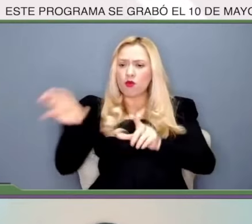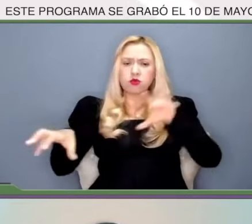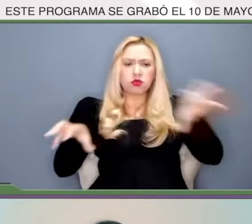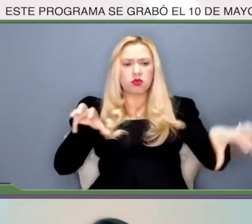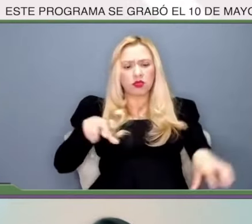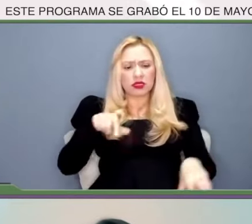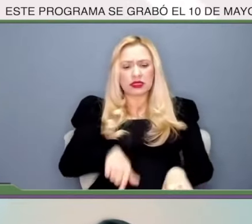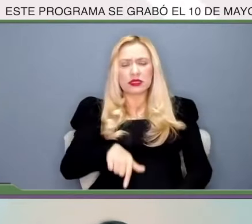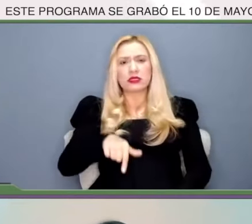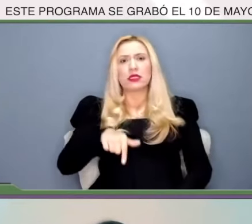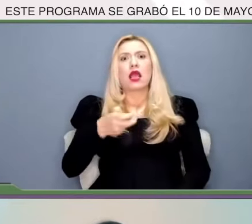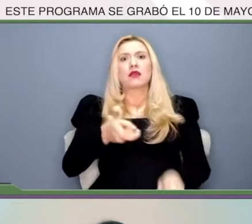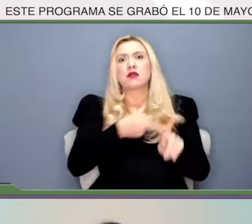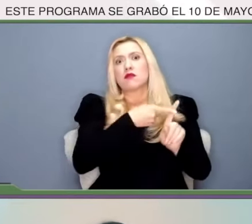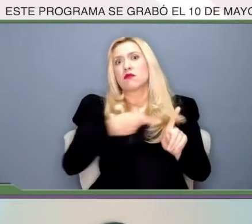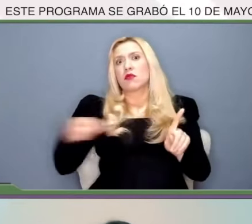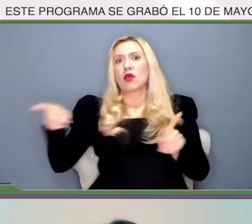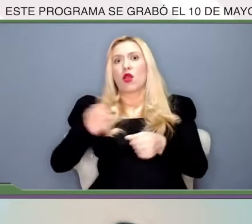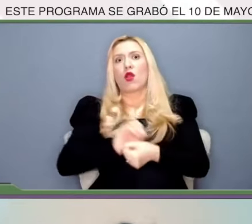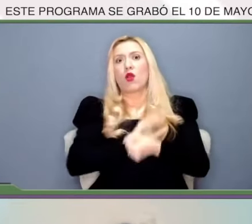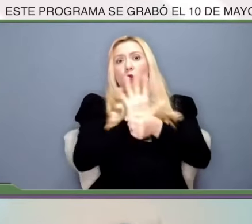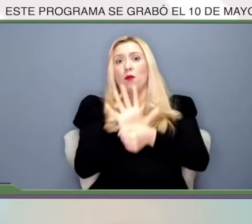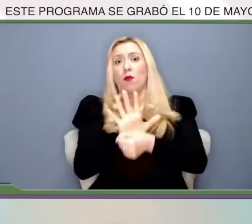momento. Y pues bueno, recabamos